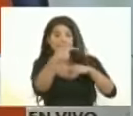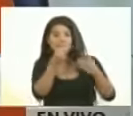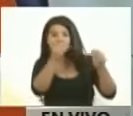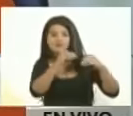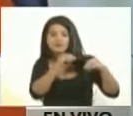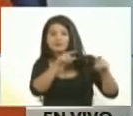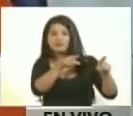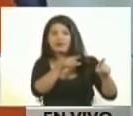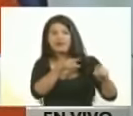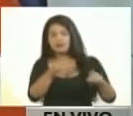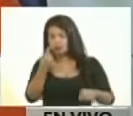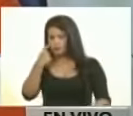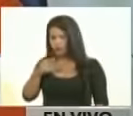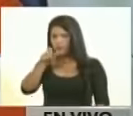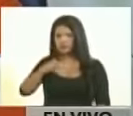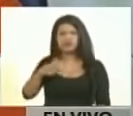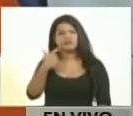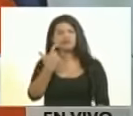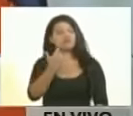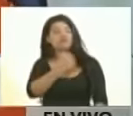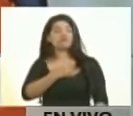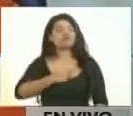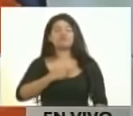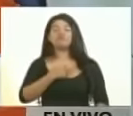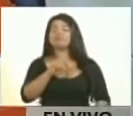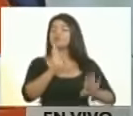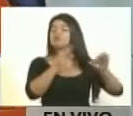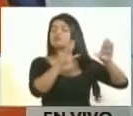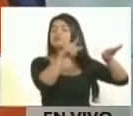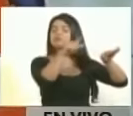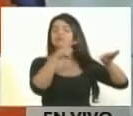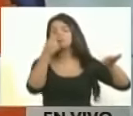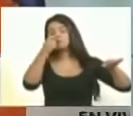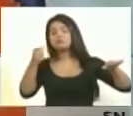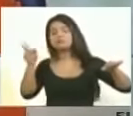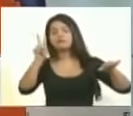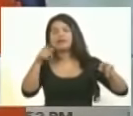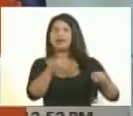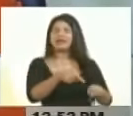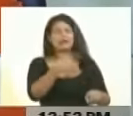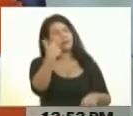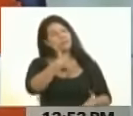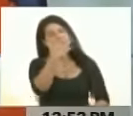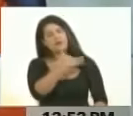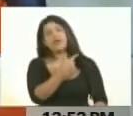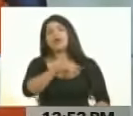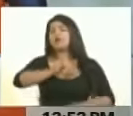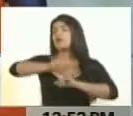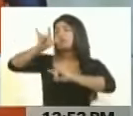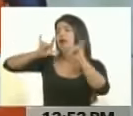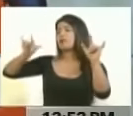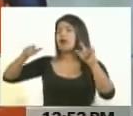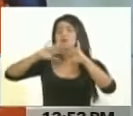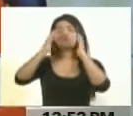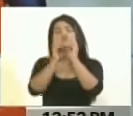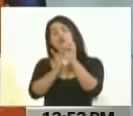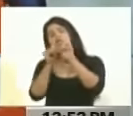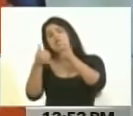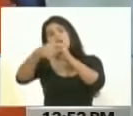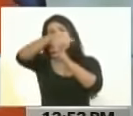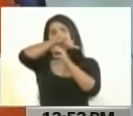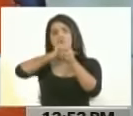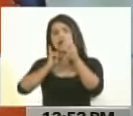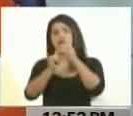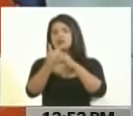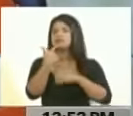posición apátrida. Por eso es que no tienen vergüenza y andan por el mundo diciendo que hay que intervenir a Venezuela.